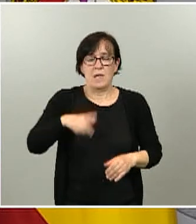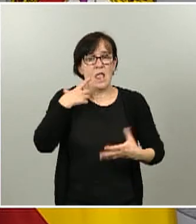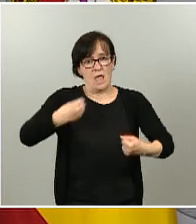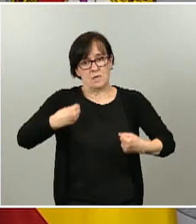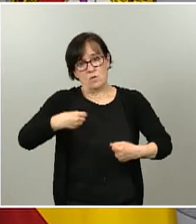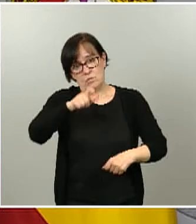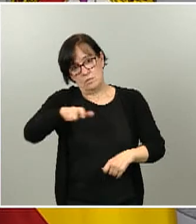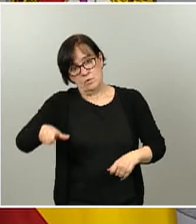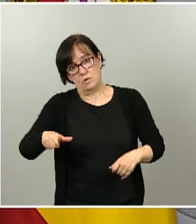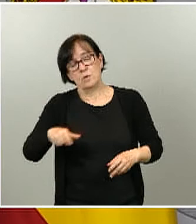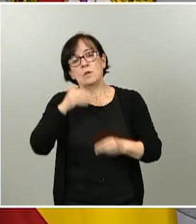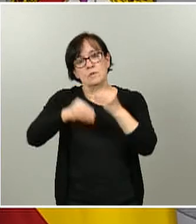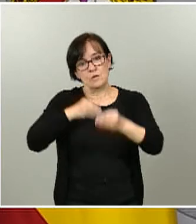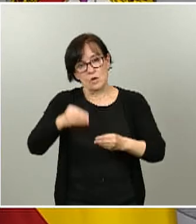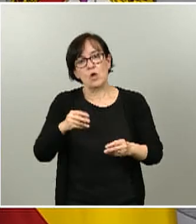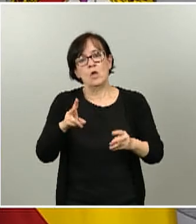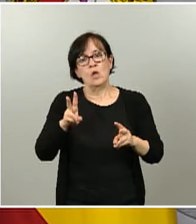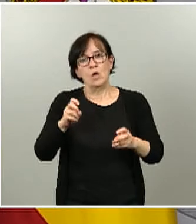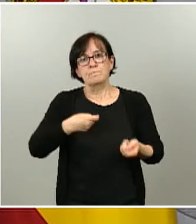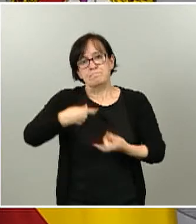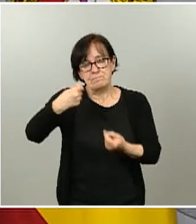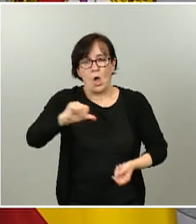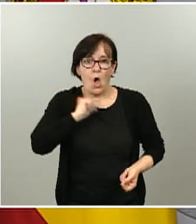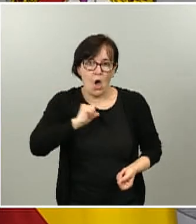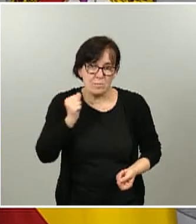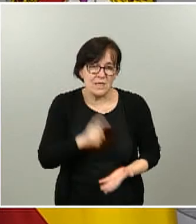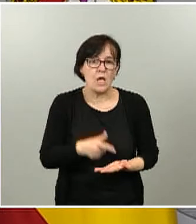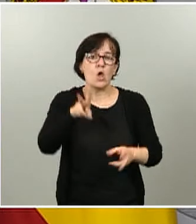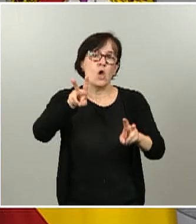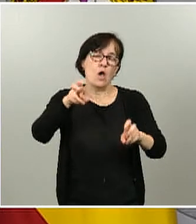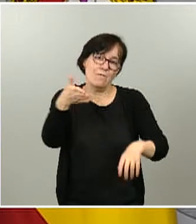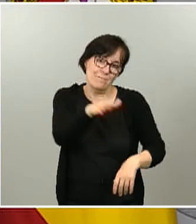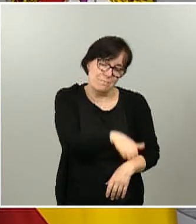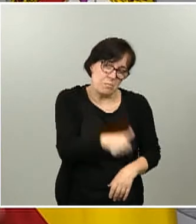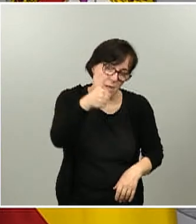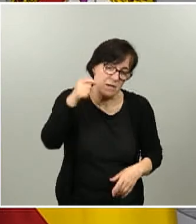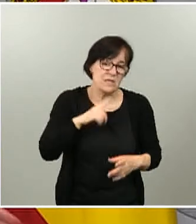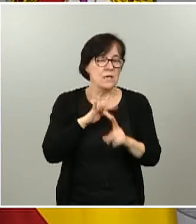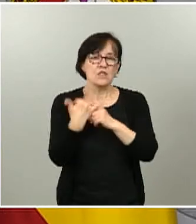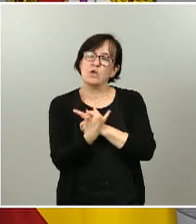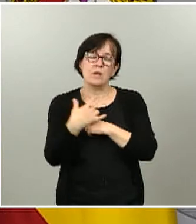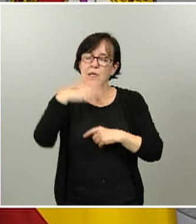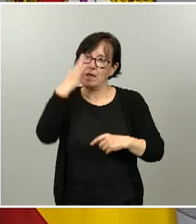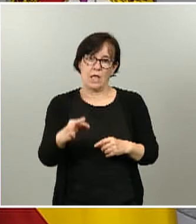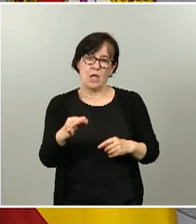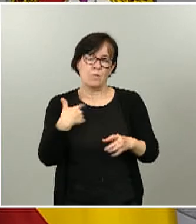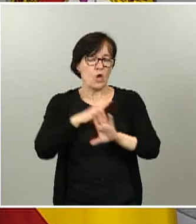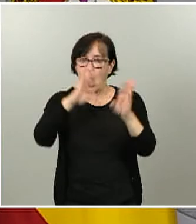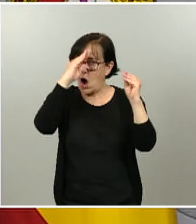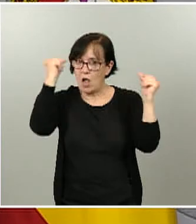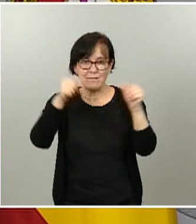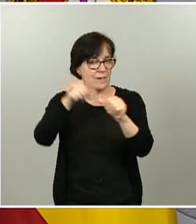se provocarían nuevas hospitalizaciones, nuevos fallecimientos y situaciones que yo creo que todos queremos dejar atrás, entendiendo que todos